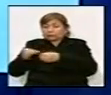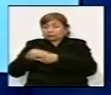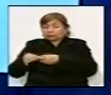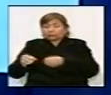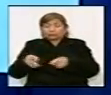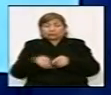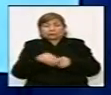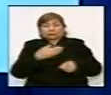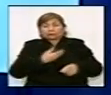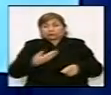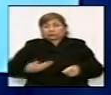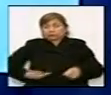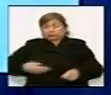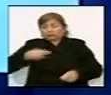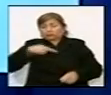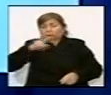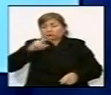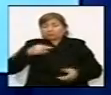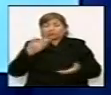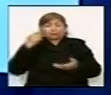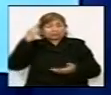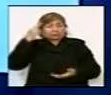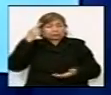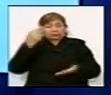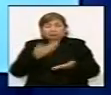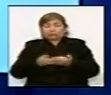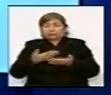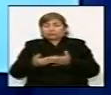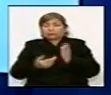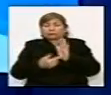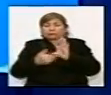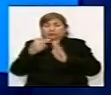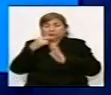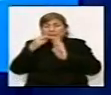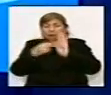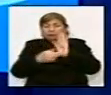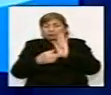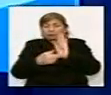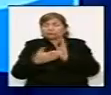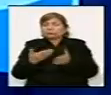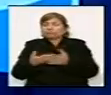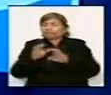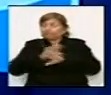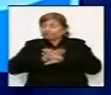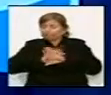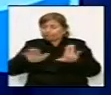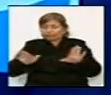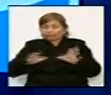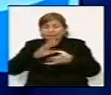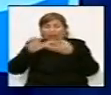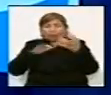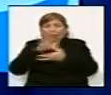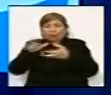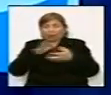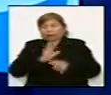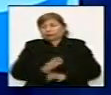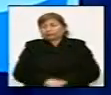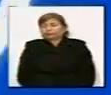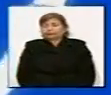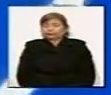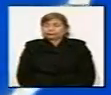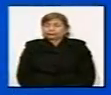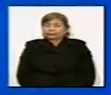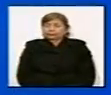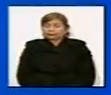además el gobierno regional. Por esta razón ha presentado un proyecto de ley para acabar con este desorden. Veamos.